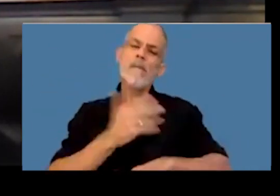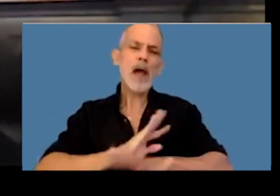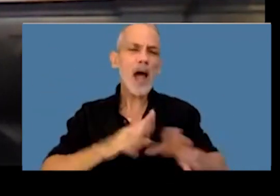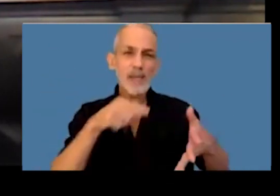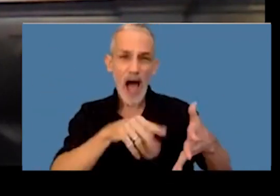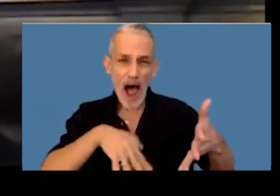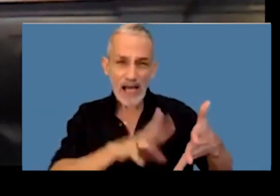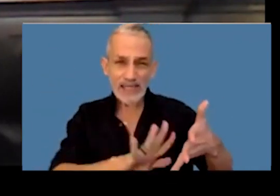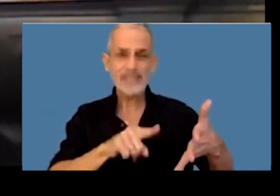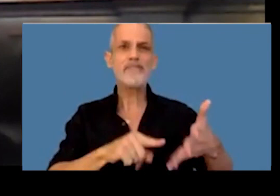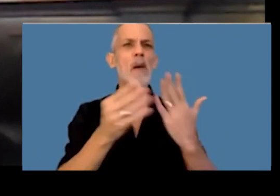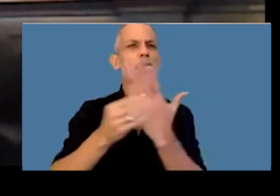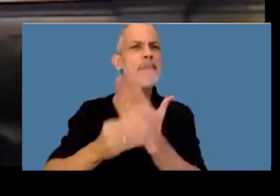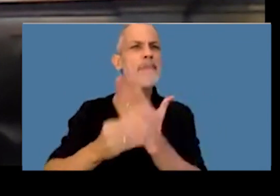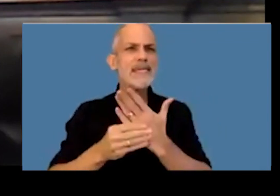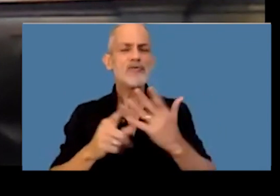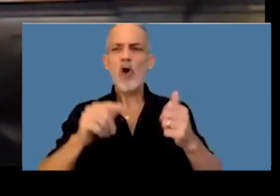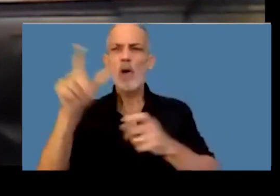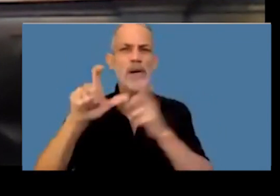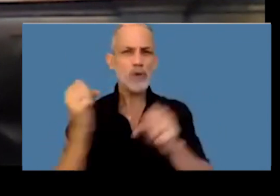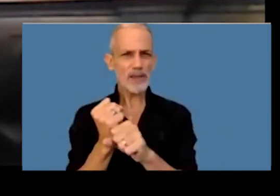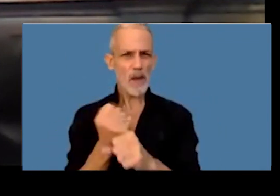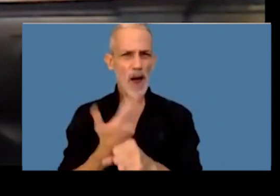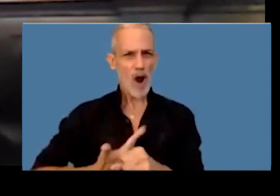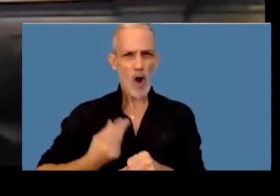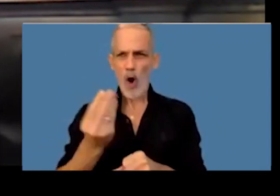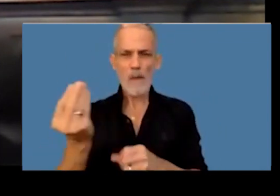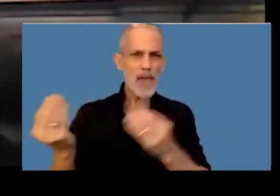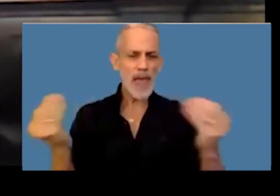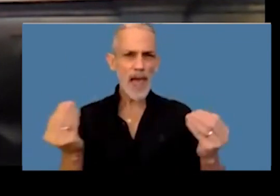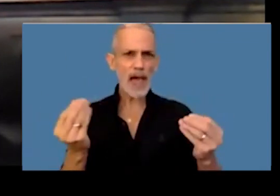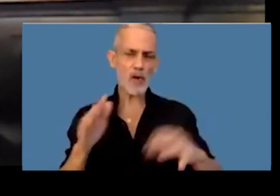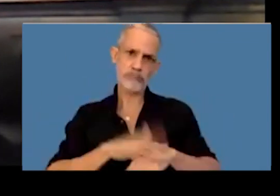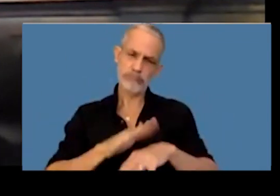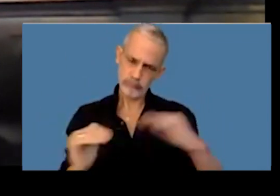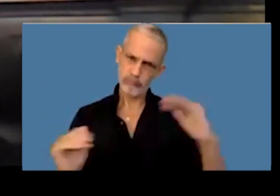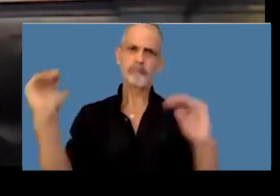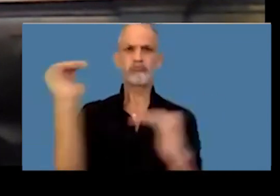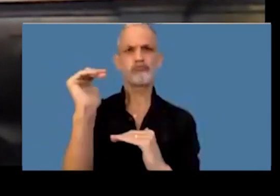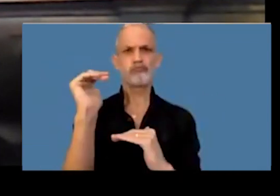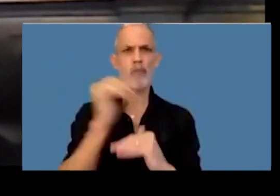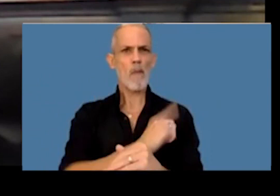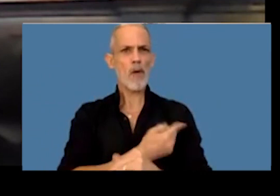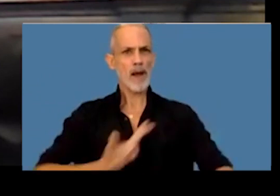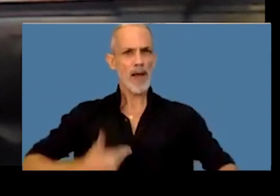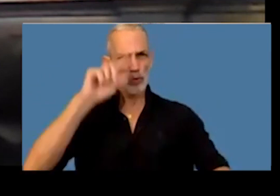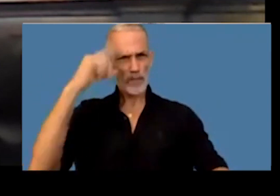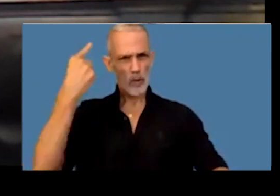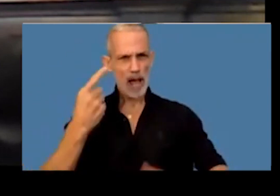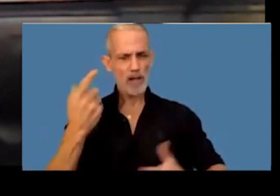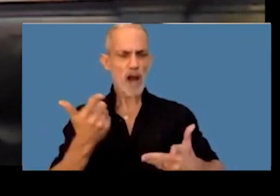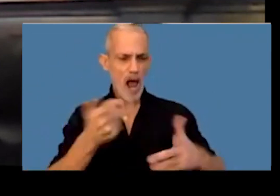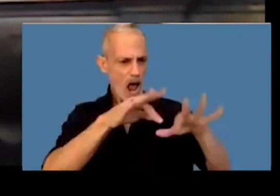muchos ministros, muchos funcionarios de altas responsabilidades en todo el Poder Ejecutivo Nacional reciban nota